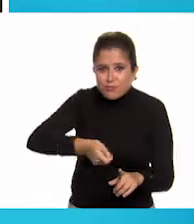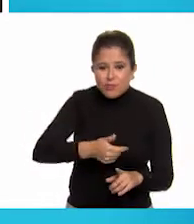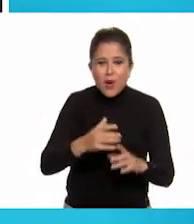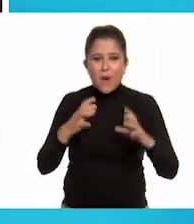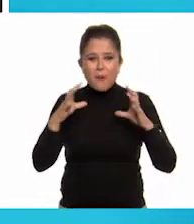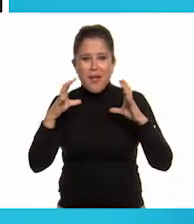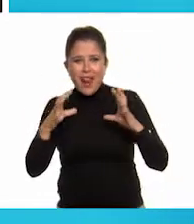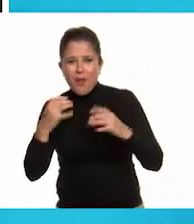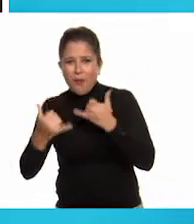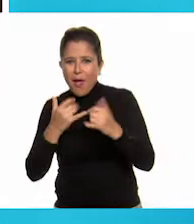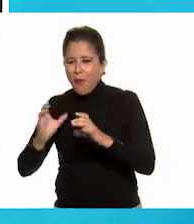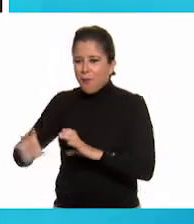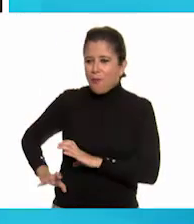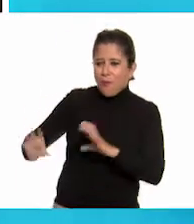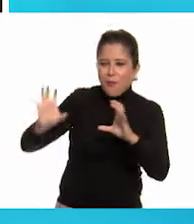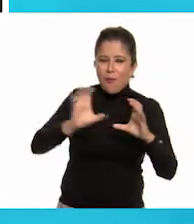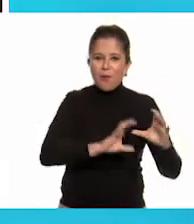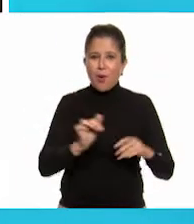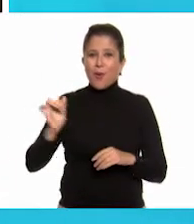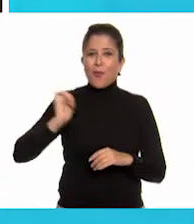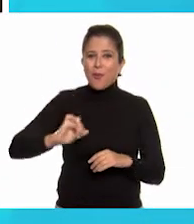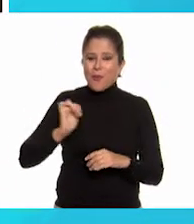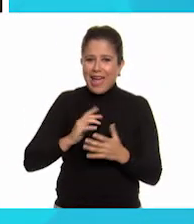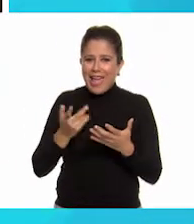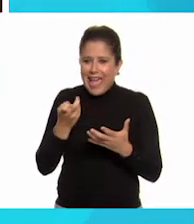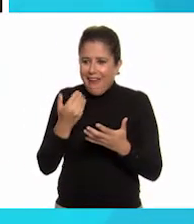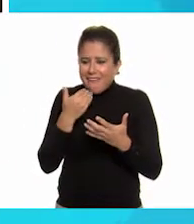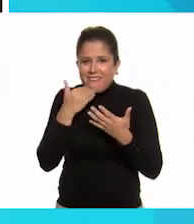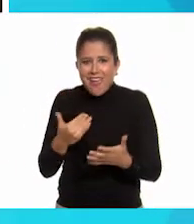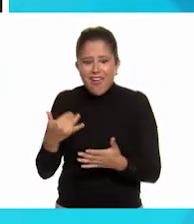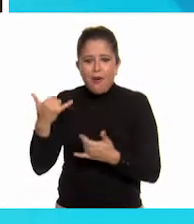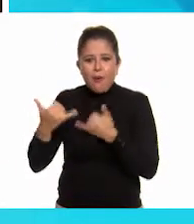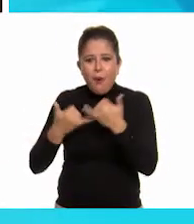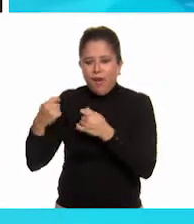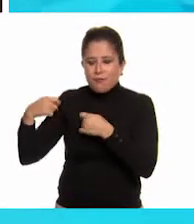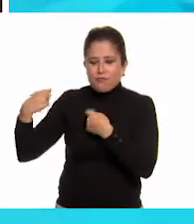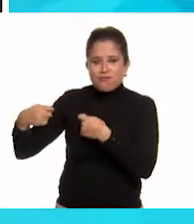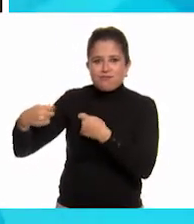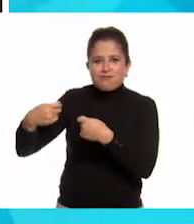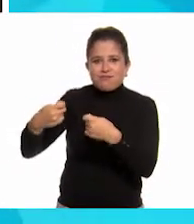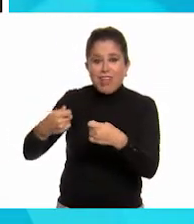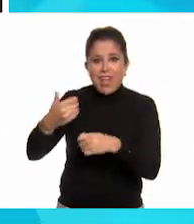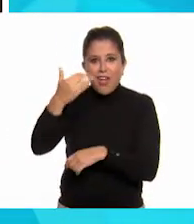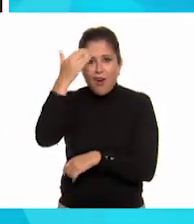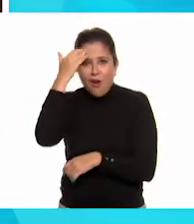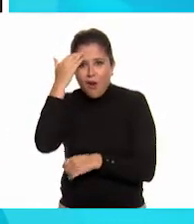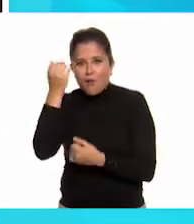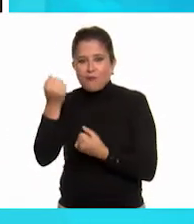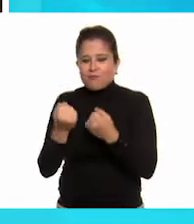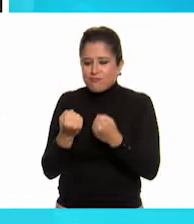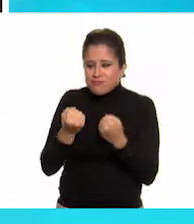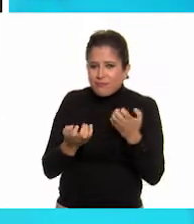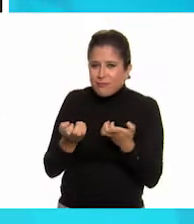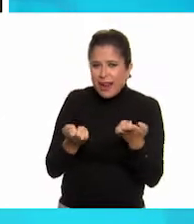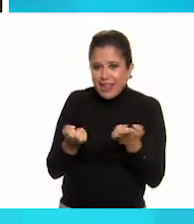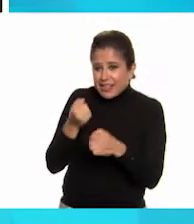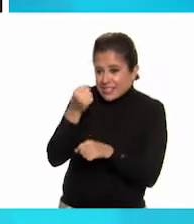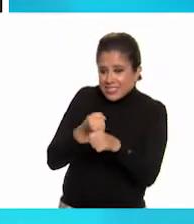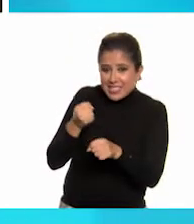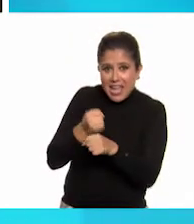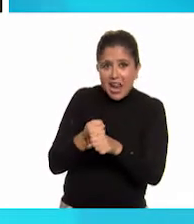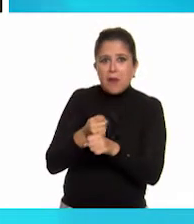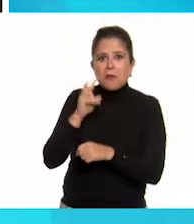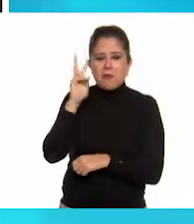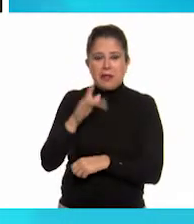de nuestras raíces. Son parte del legado de nuestros antepasados. Conocerlos, practicarlos y conservarlos es